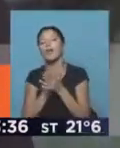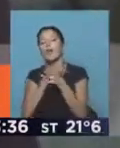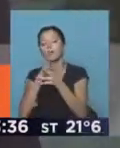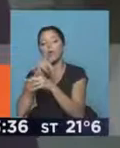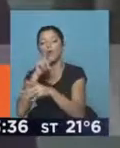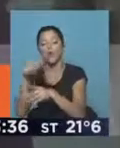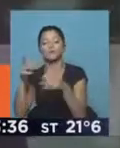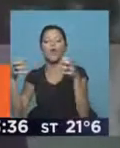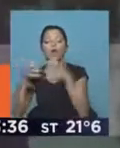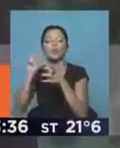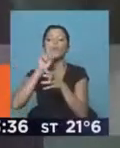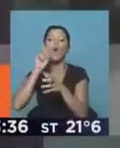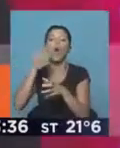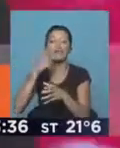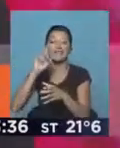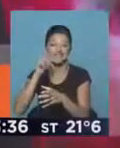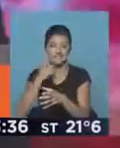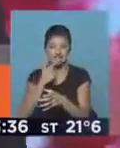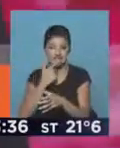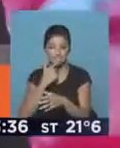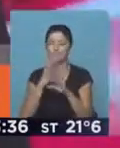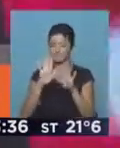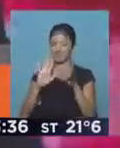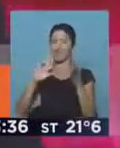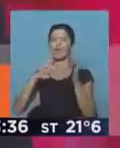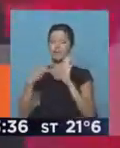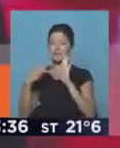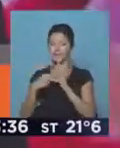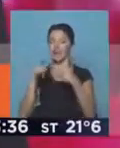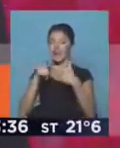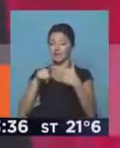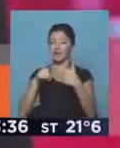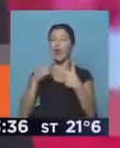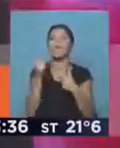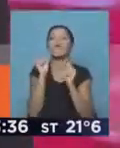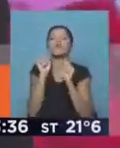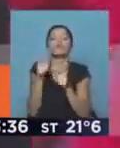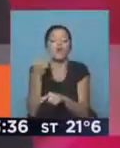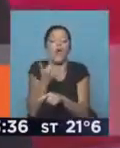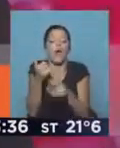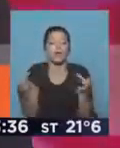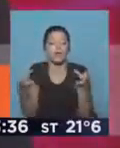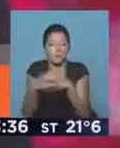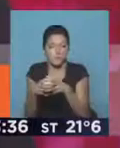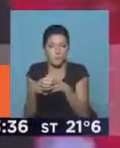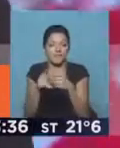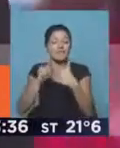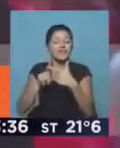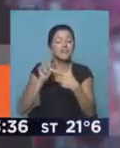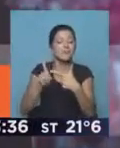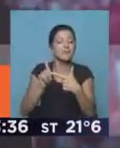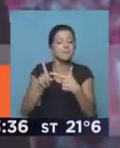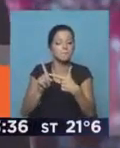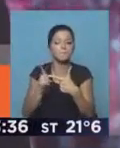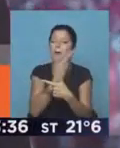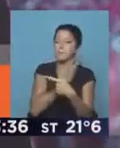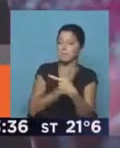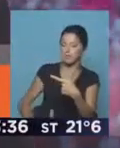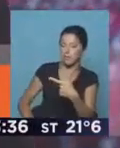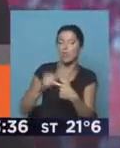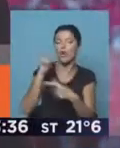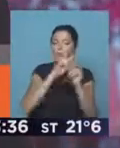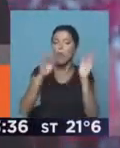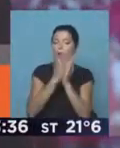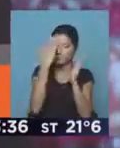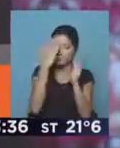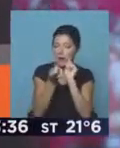Daesh. ¿Esto qué significa? Que han cobrado valor propio y ese valor propio, Erdogan, más allá de esta reforma constitucional,